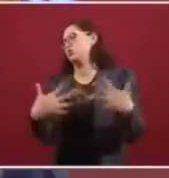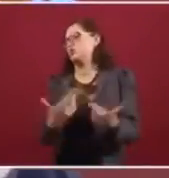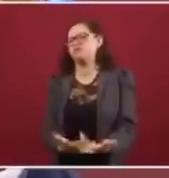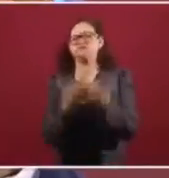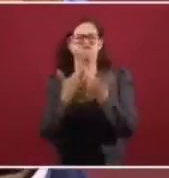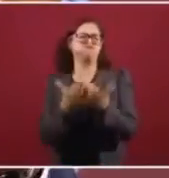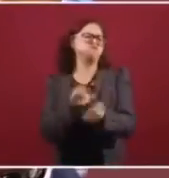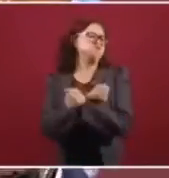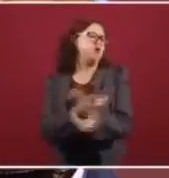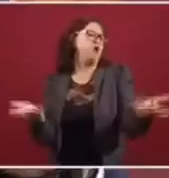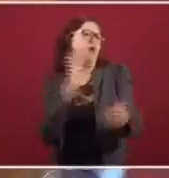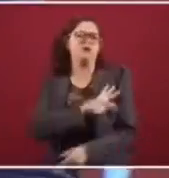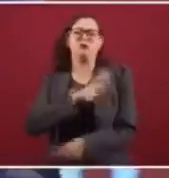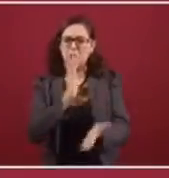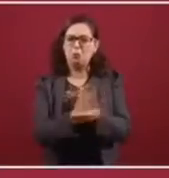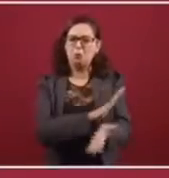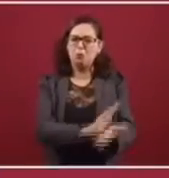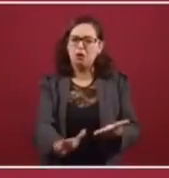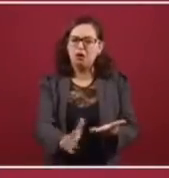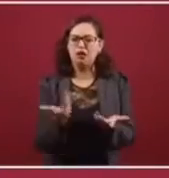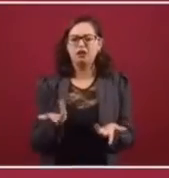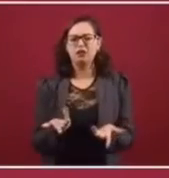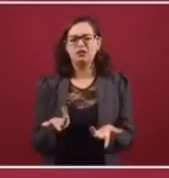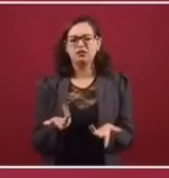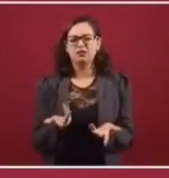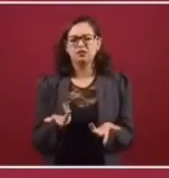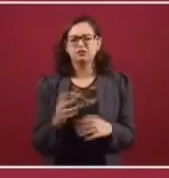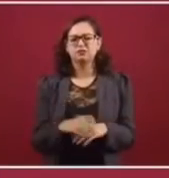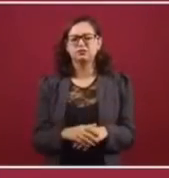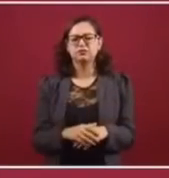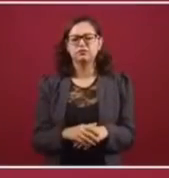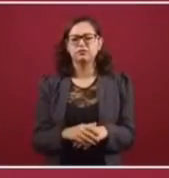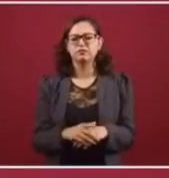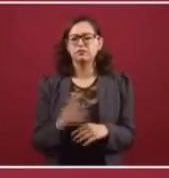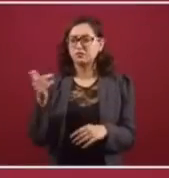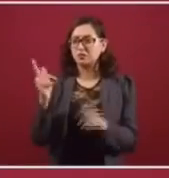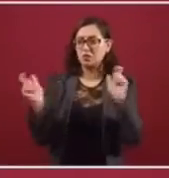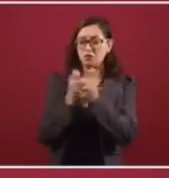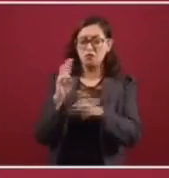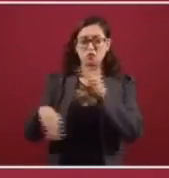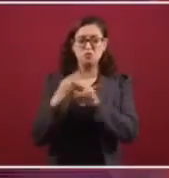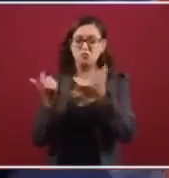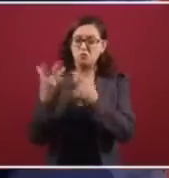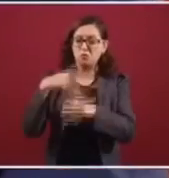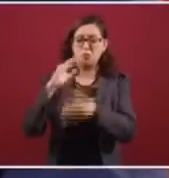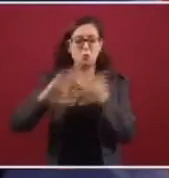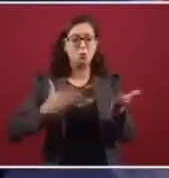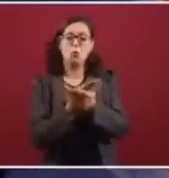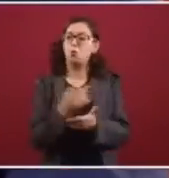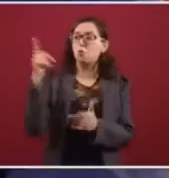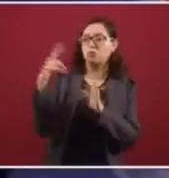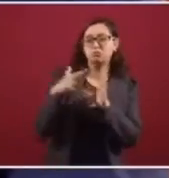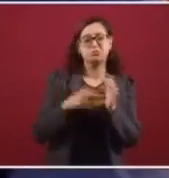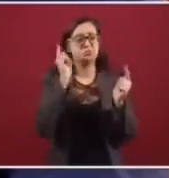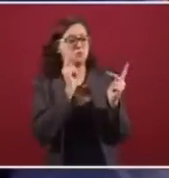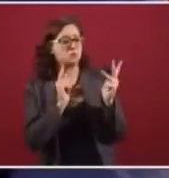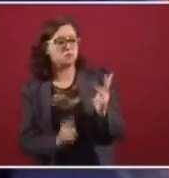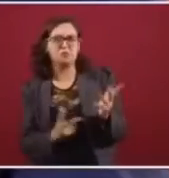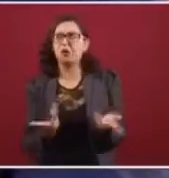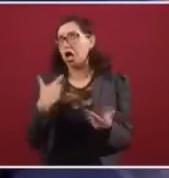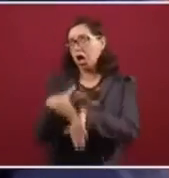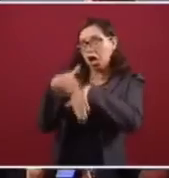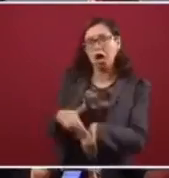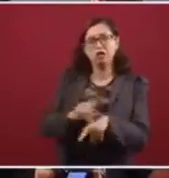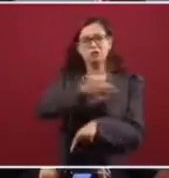iba a llegar la felicidad para el pueblo. ¿Qué fueron las propuestas del Fondo Monetario Internacional? Sus recetas, el que se desatara la inseguridad, la